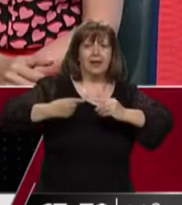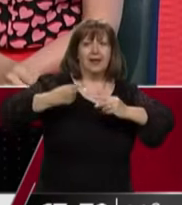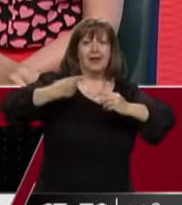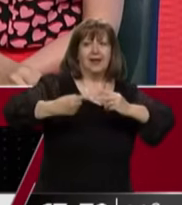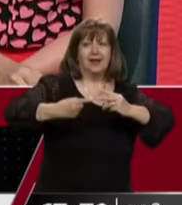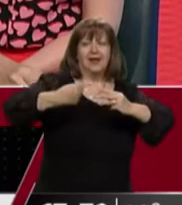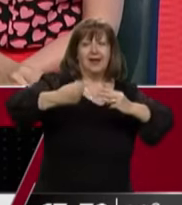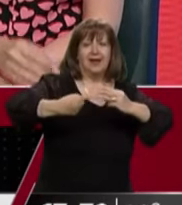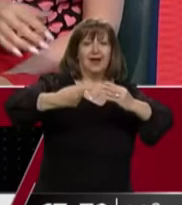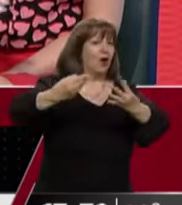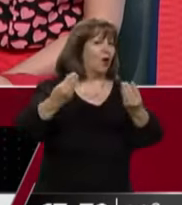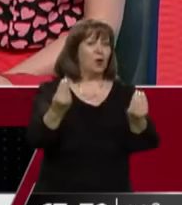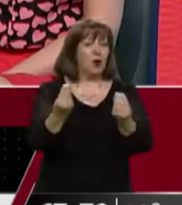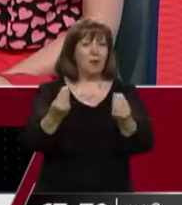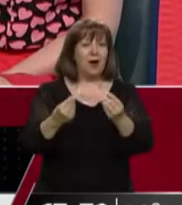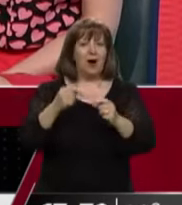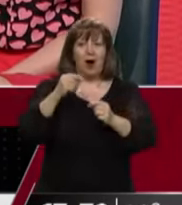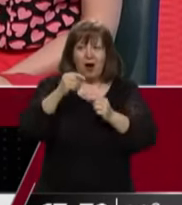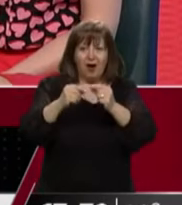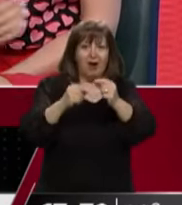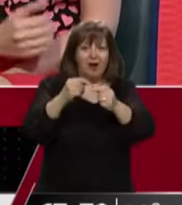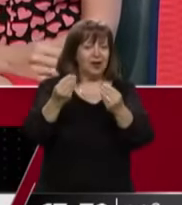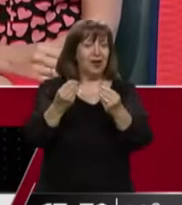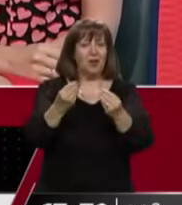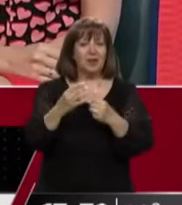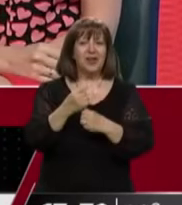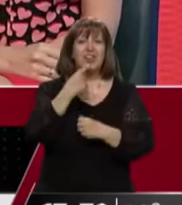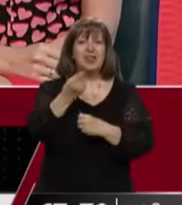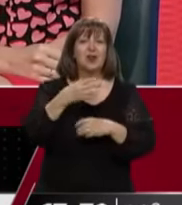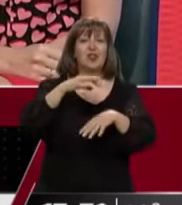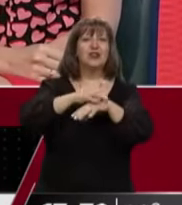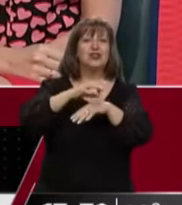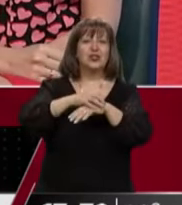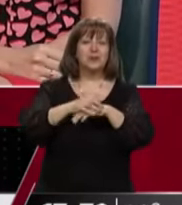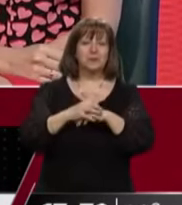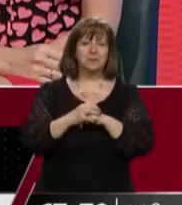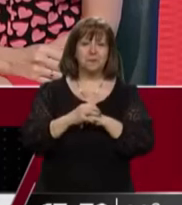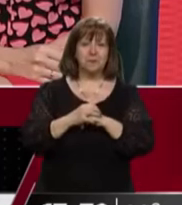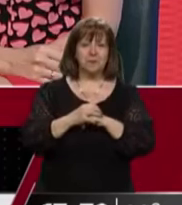sobre todo, ¿cuáles son los pasos a seguir ahora?